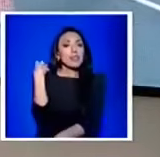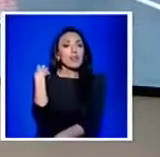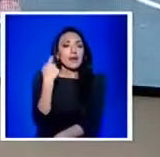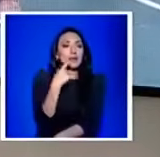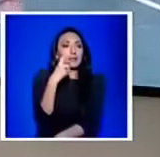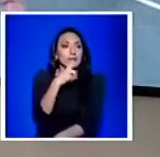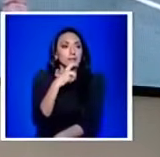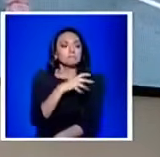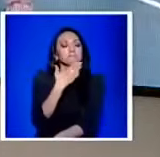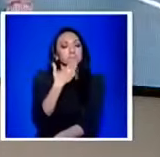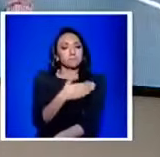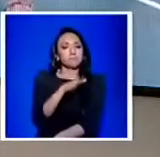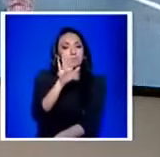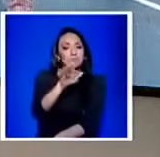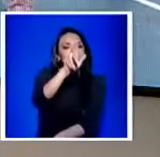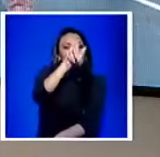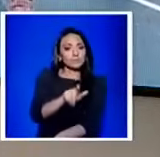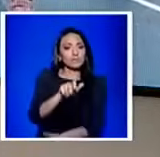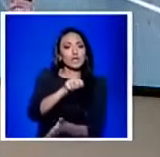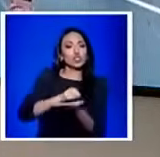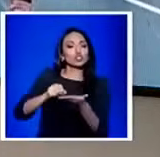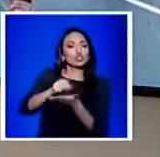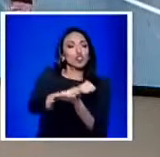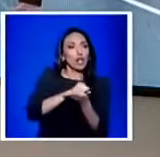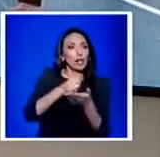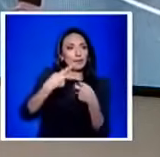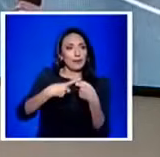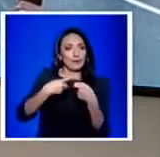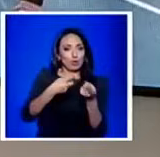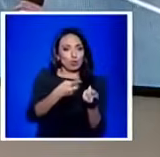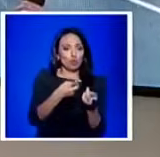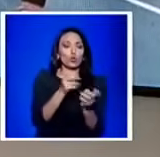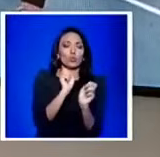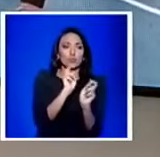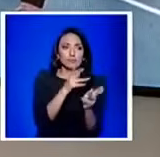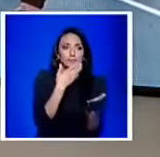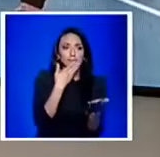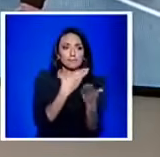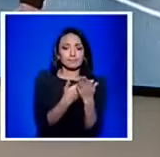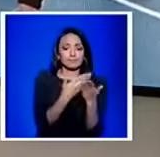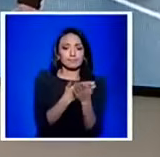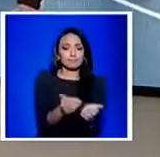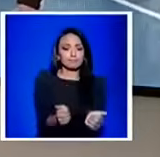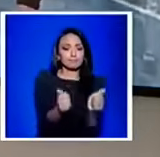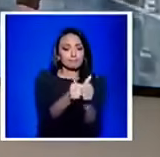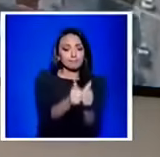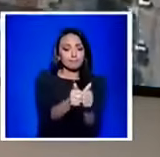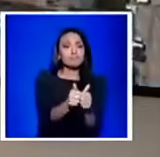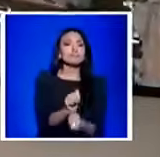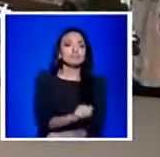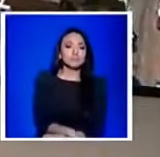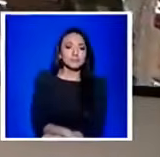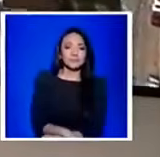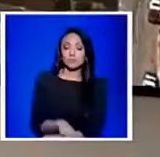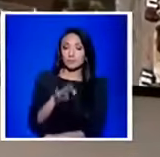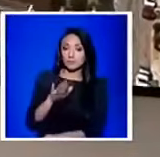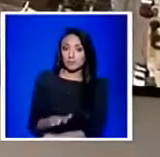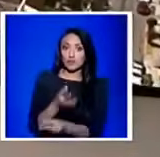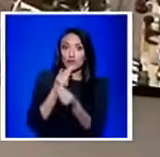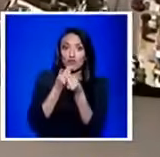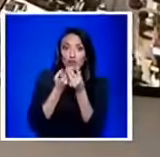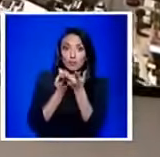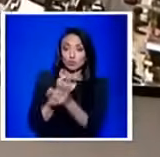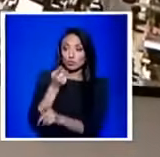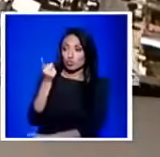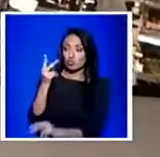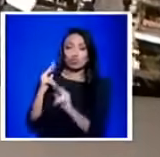reportando desde Solanda, en el sur de Quito. Gracias por el reporte a usted y a los vecinos que esta mañana lo acompañan. Recuerde que este es un espacio para conocer